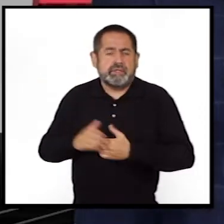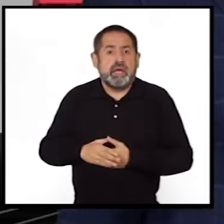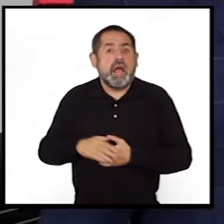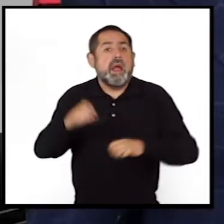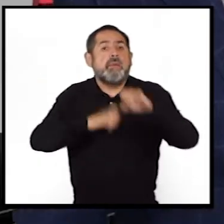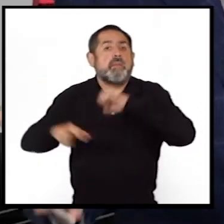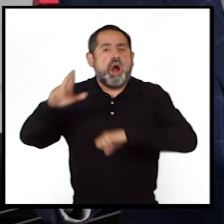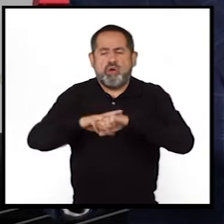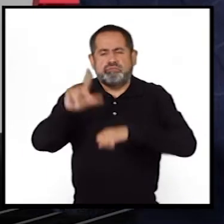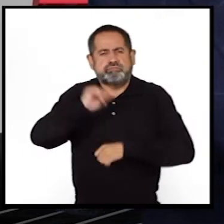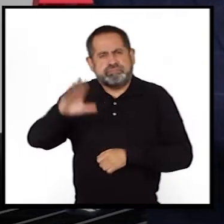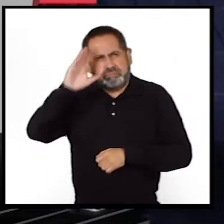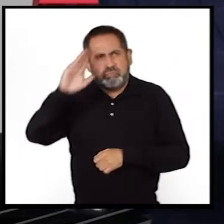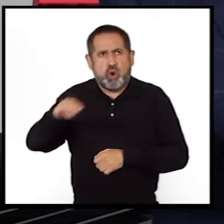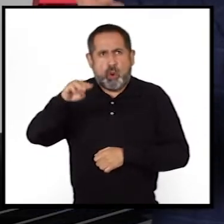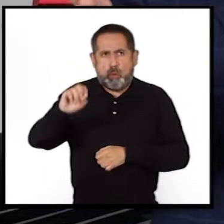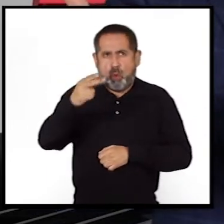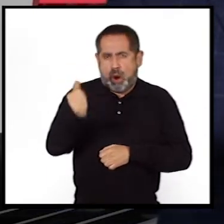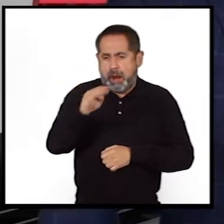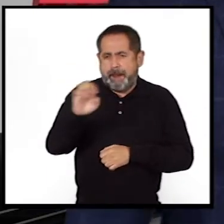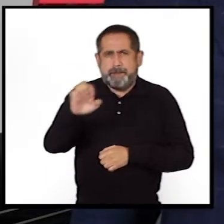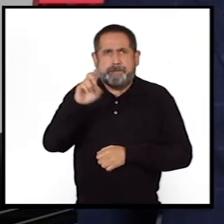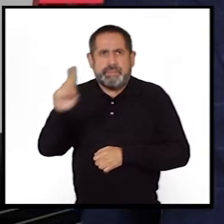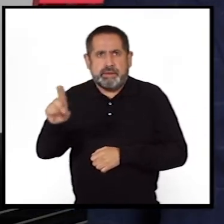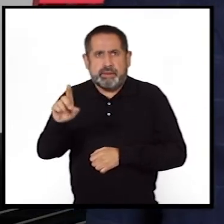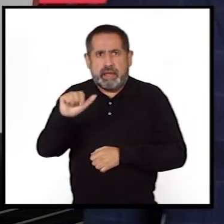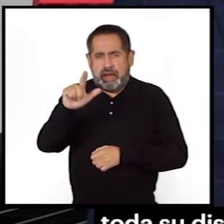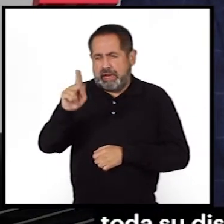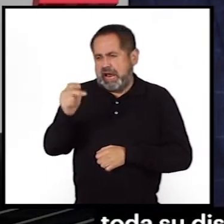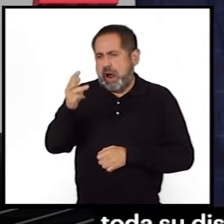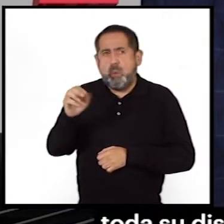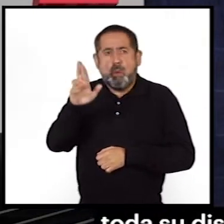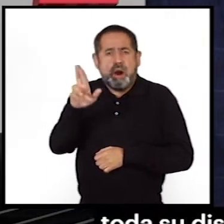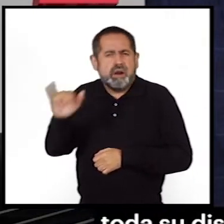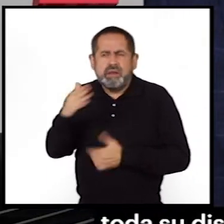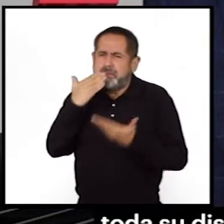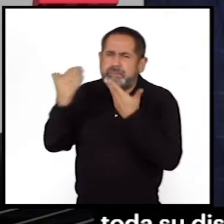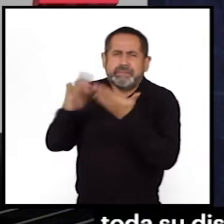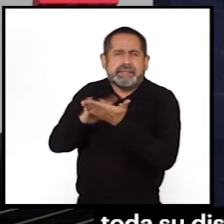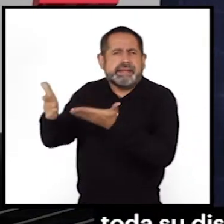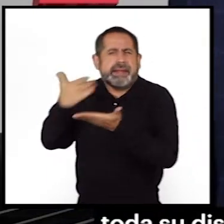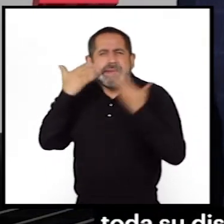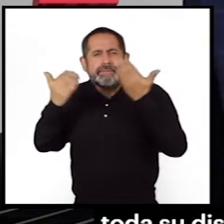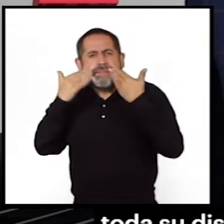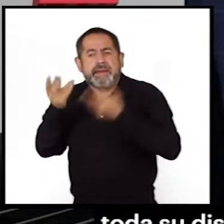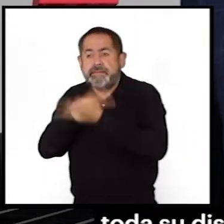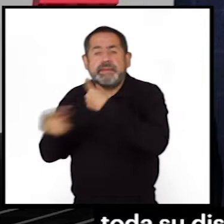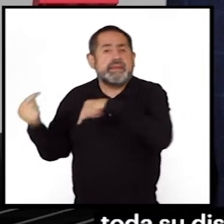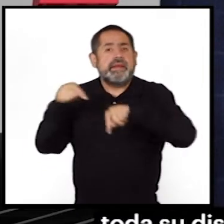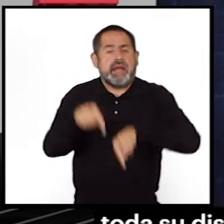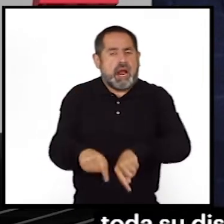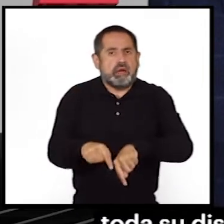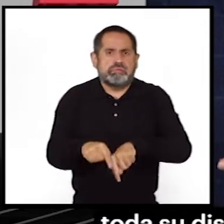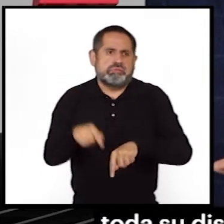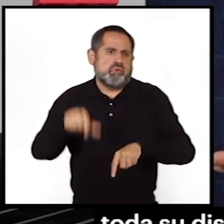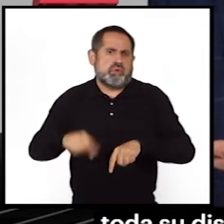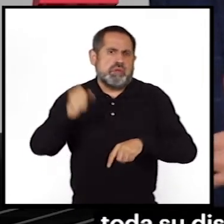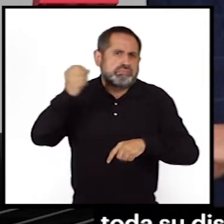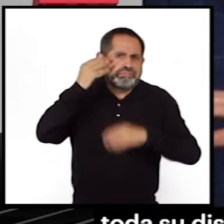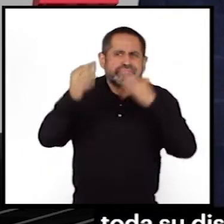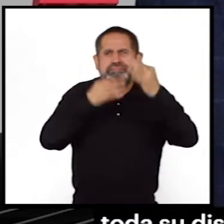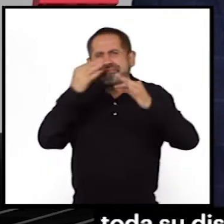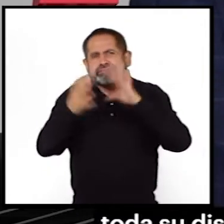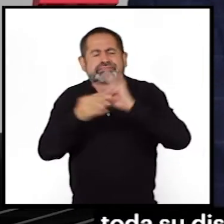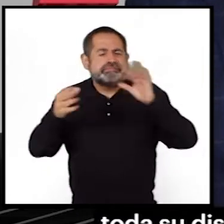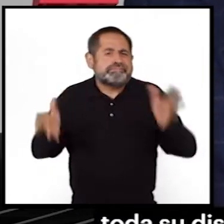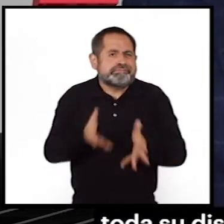embajador, excelentísimo señor Mohamed Al-Kawari, toda su disposición para participar en este escaparate que reúne